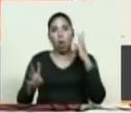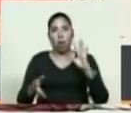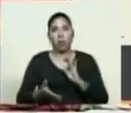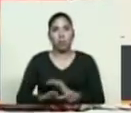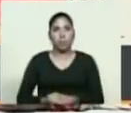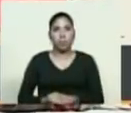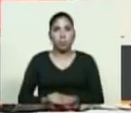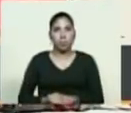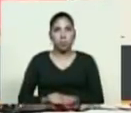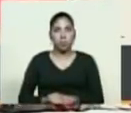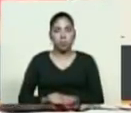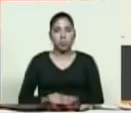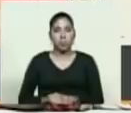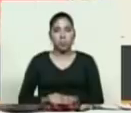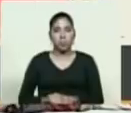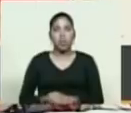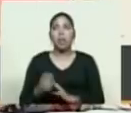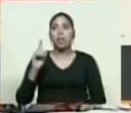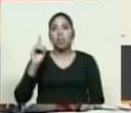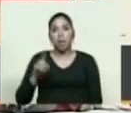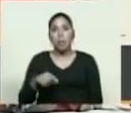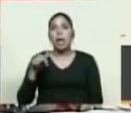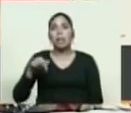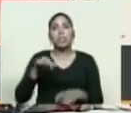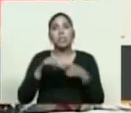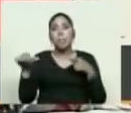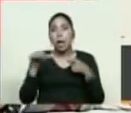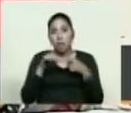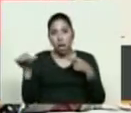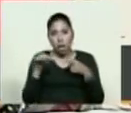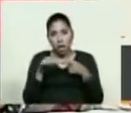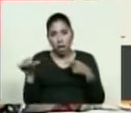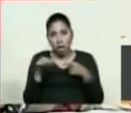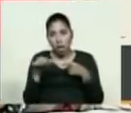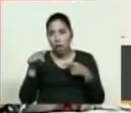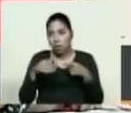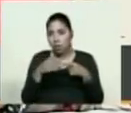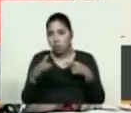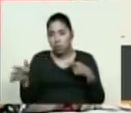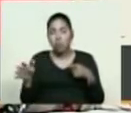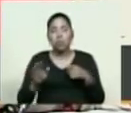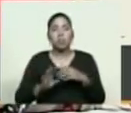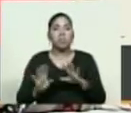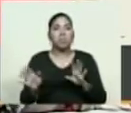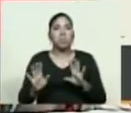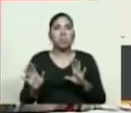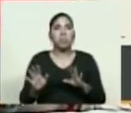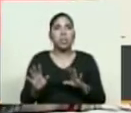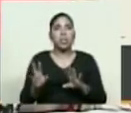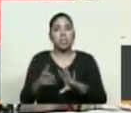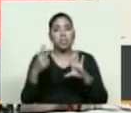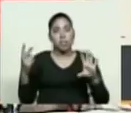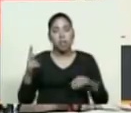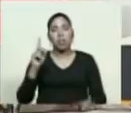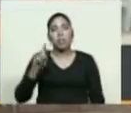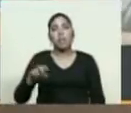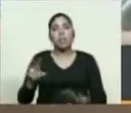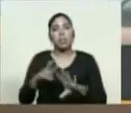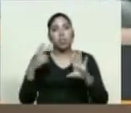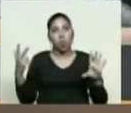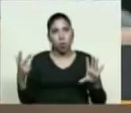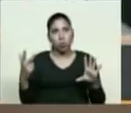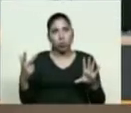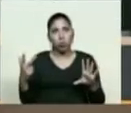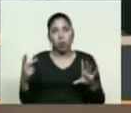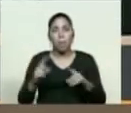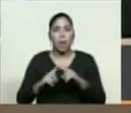en el proceso. Y además vamos a arrancar esta semana, porque esto es un proceso continuo, arrancó el día 17 y 18, pero es